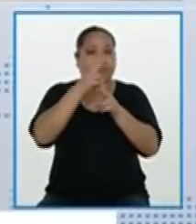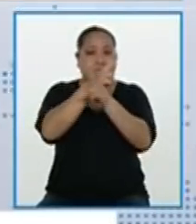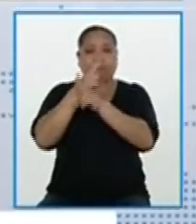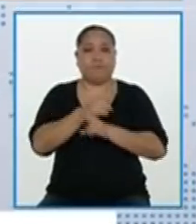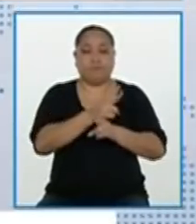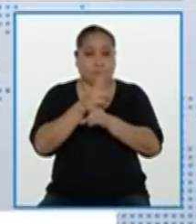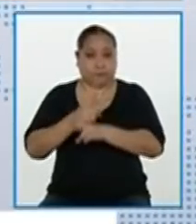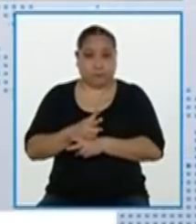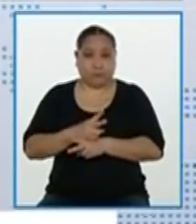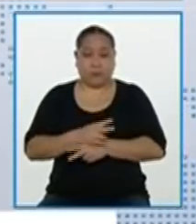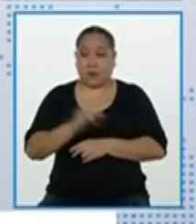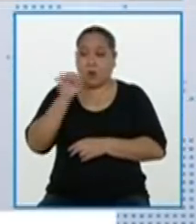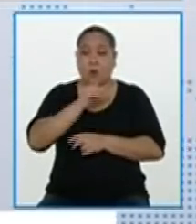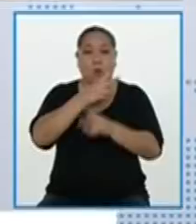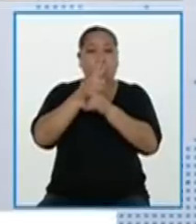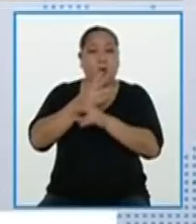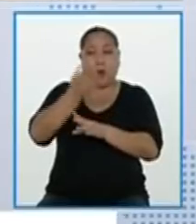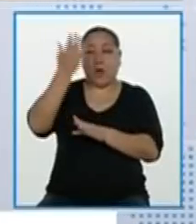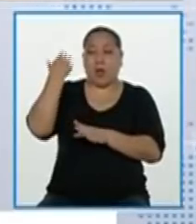distinciones dentro de Lima metropolitana.